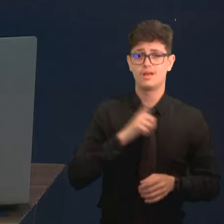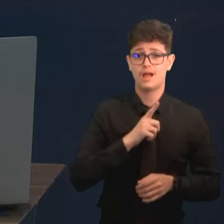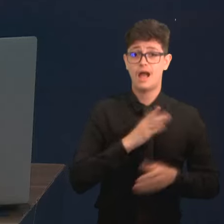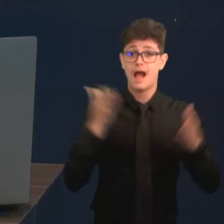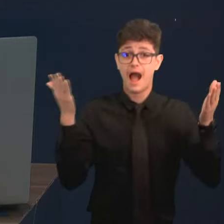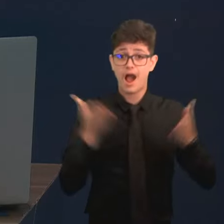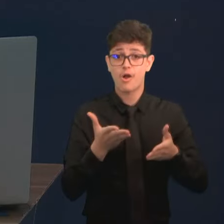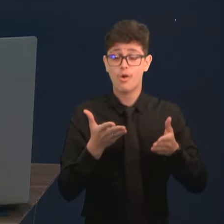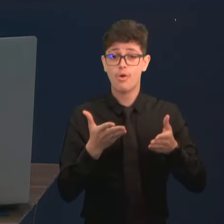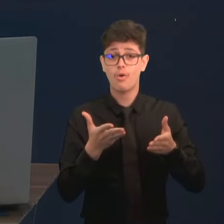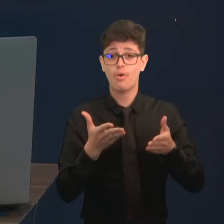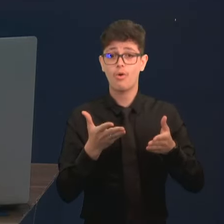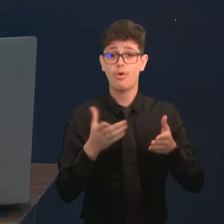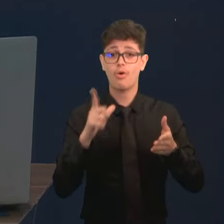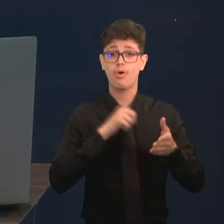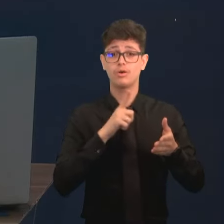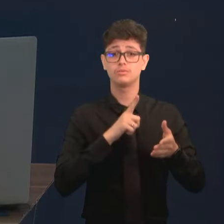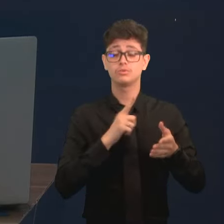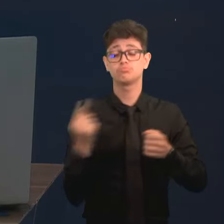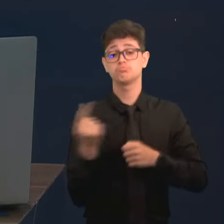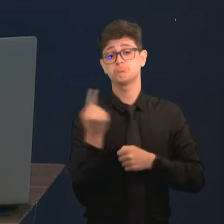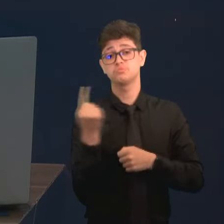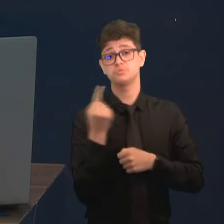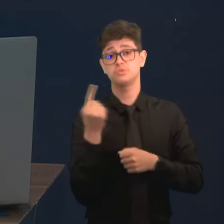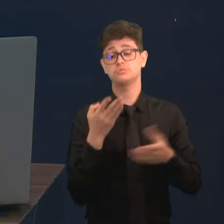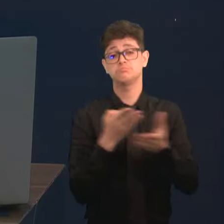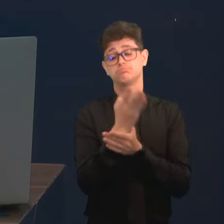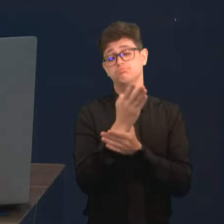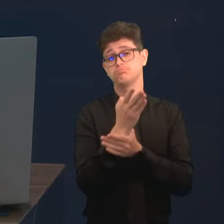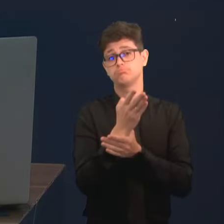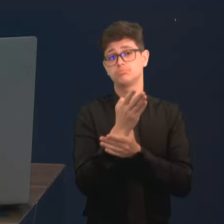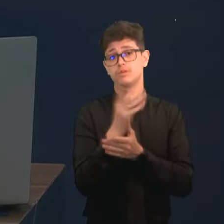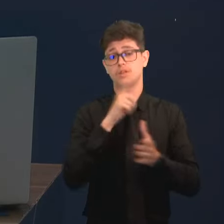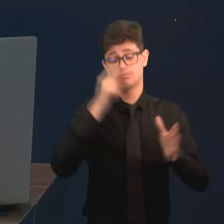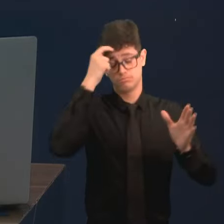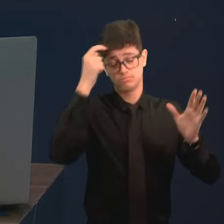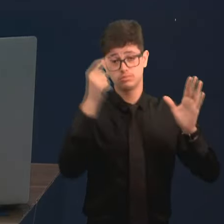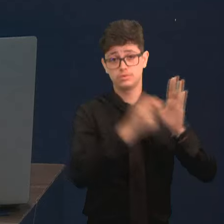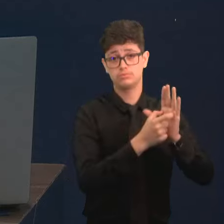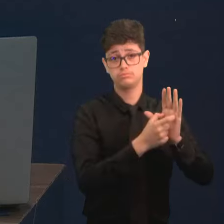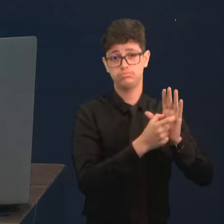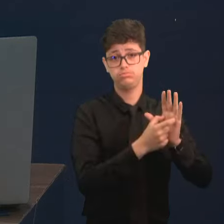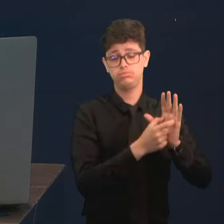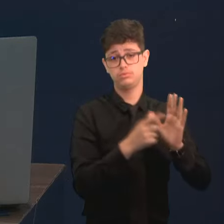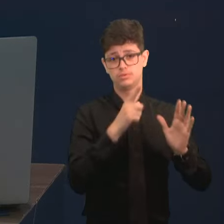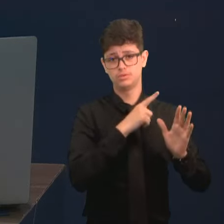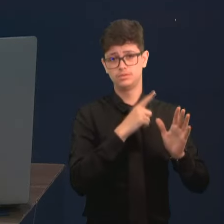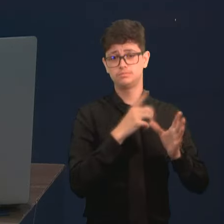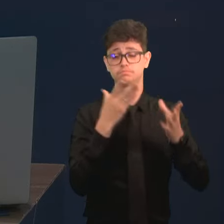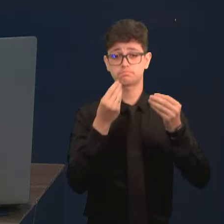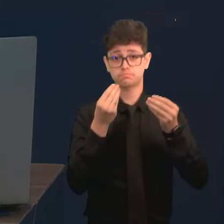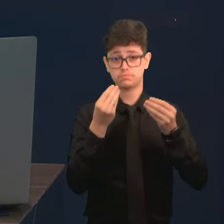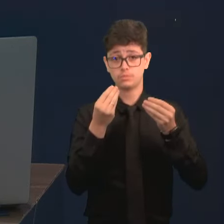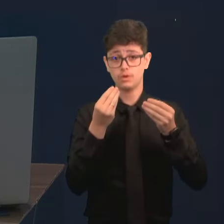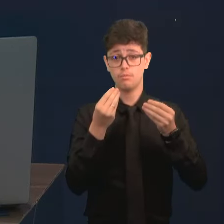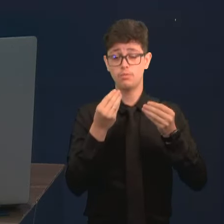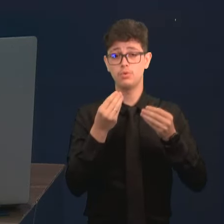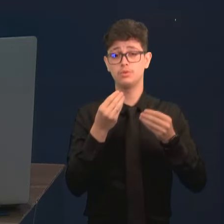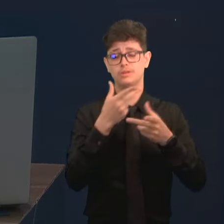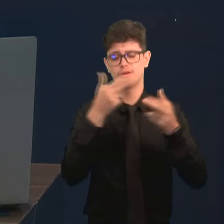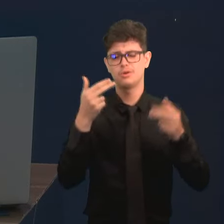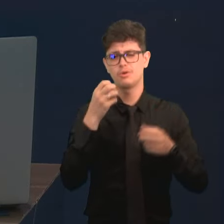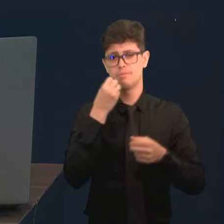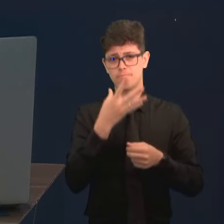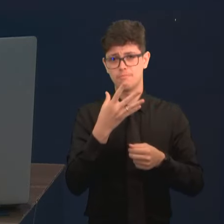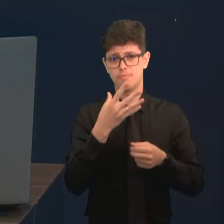ahora, todo eso se realiza de una forma automática y, por lo tanto, la inteligencia artificial trae muchos